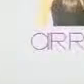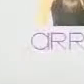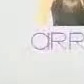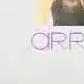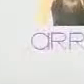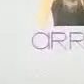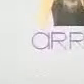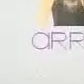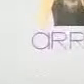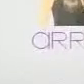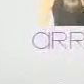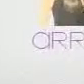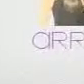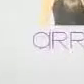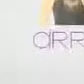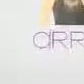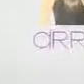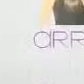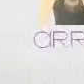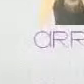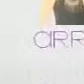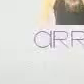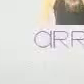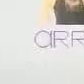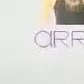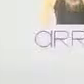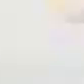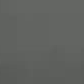De lunes a viernes a las 5 de la tarde.